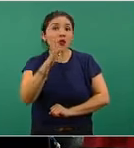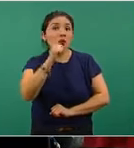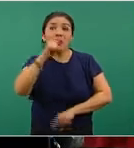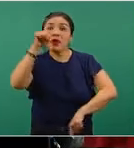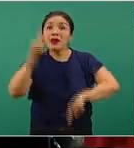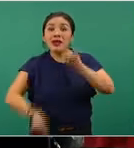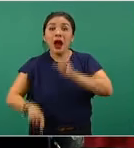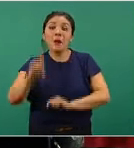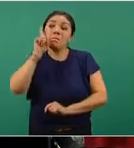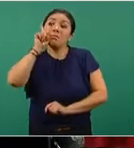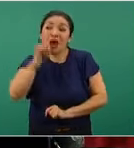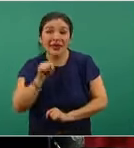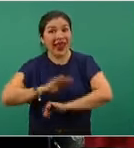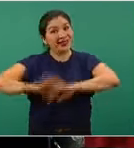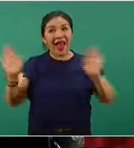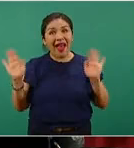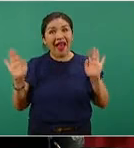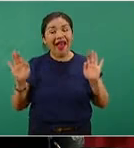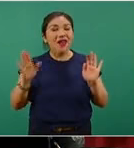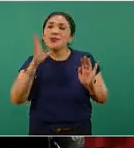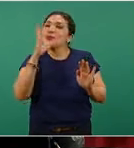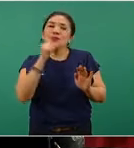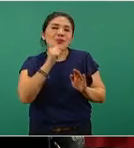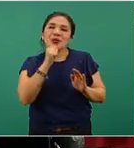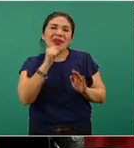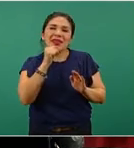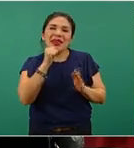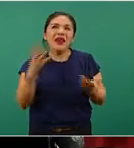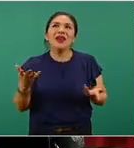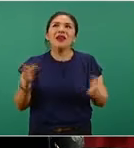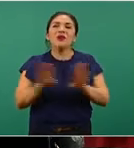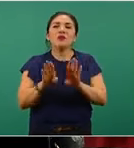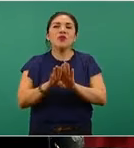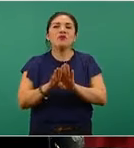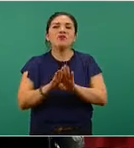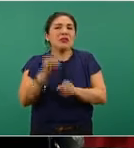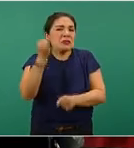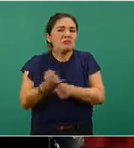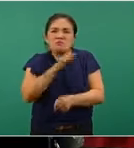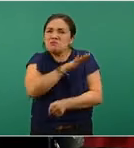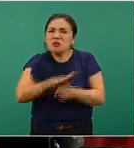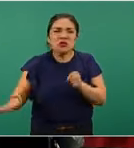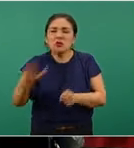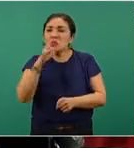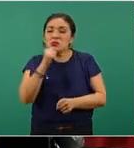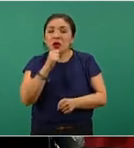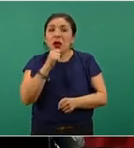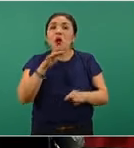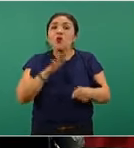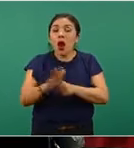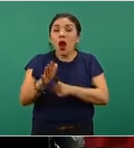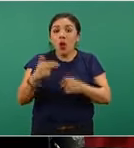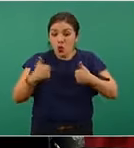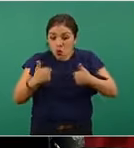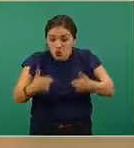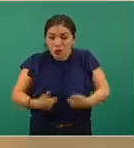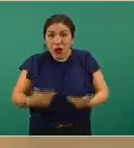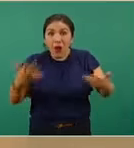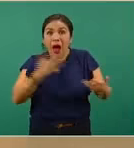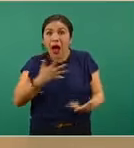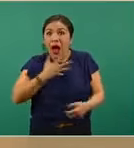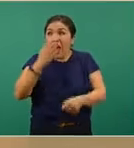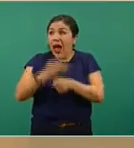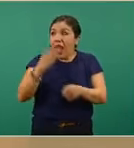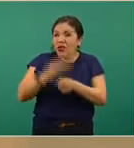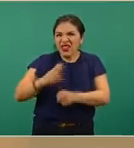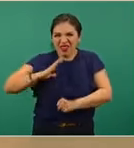de un día para otro y no se puede tampoco, es técnicamente imposible con los recursos que la humanidad tiene en este